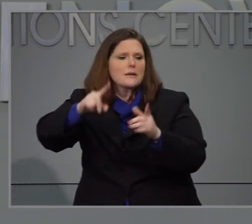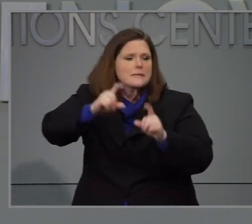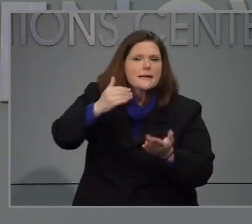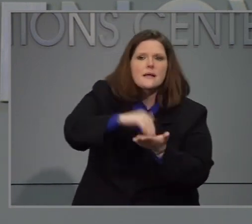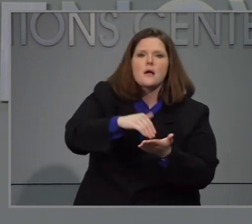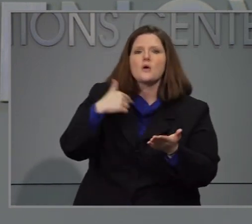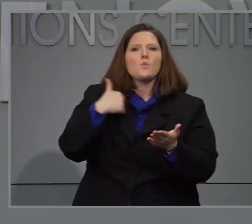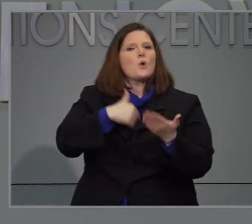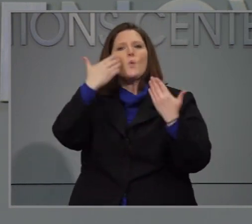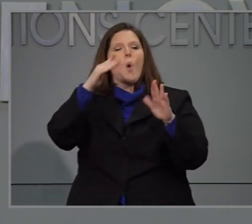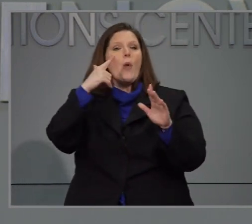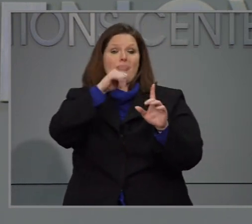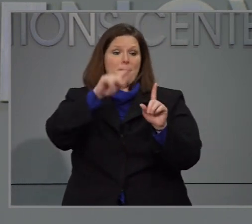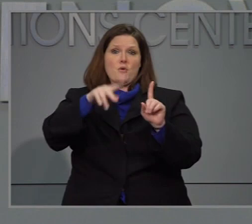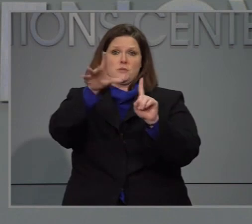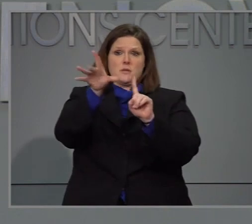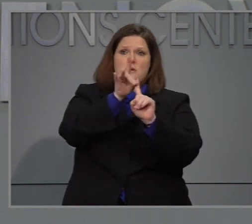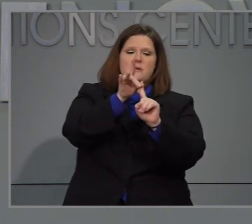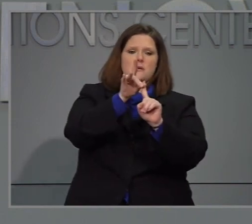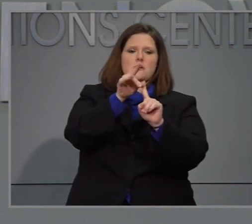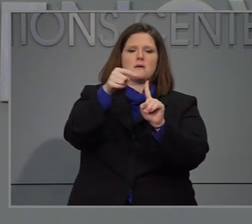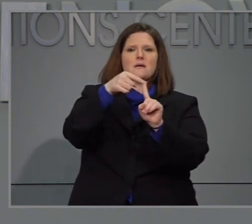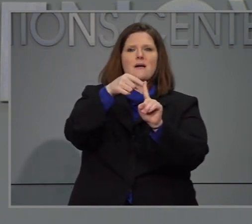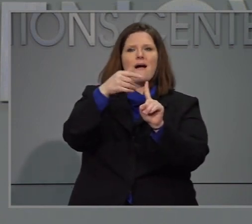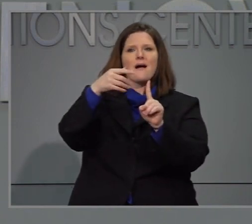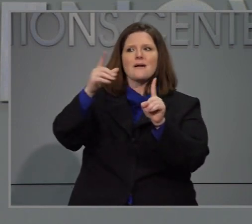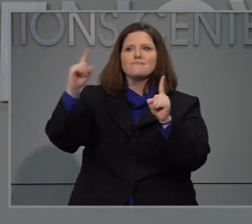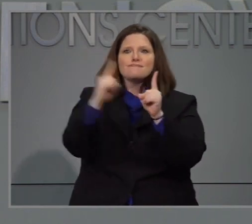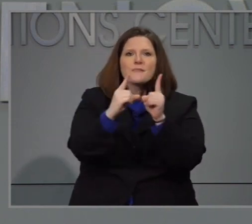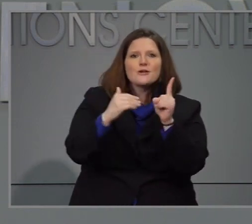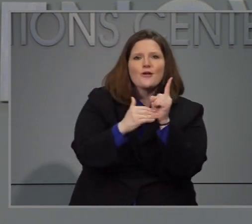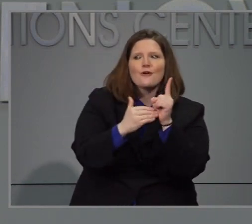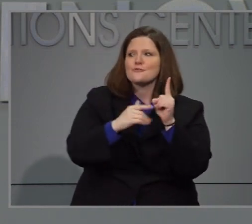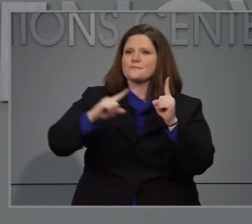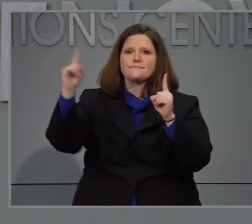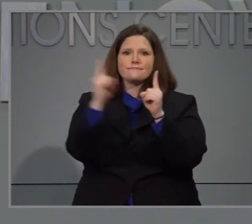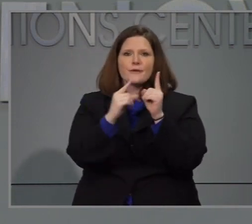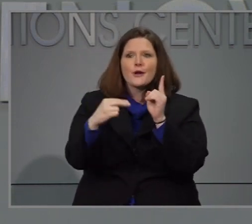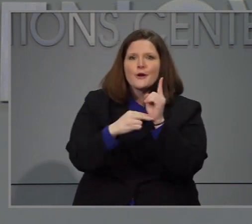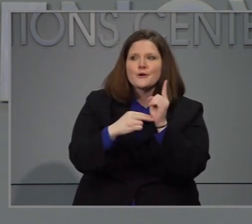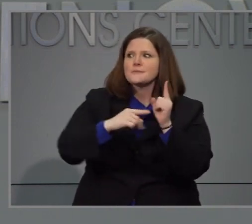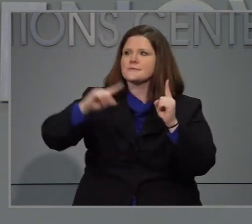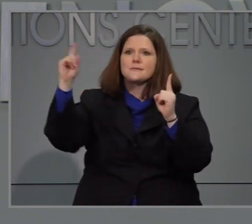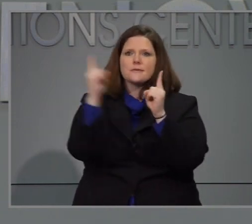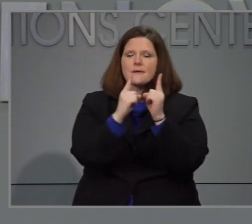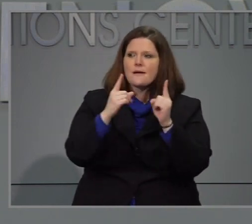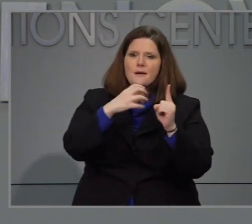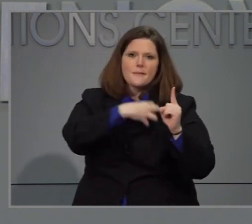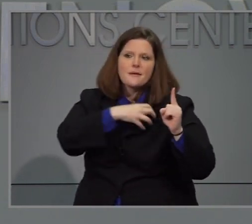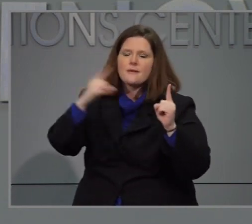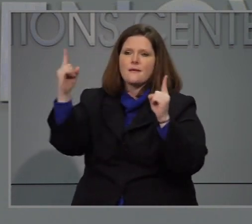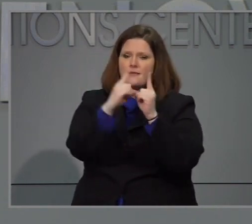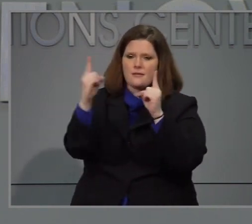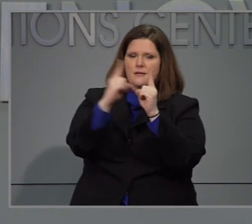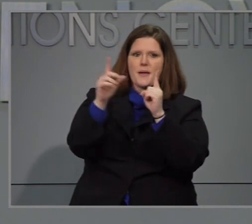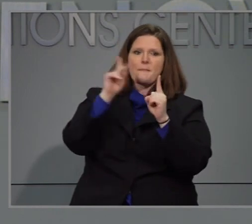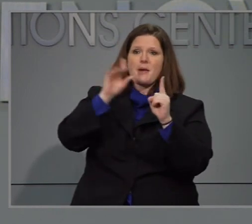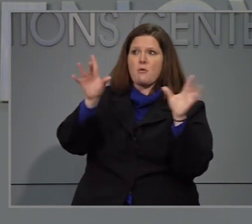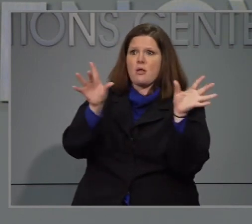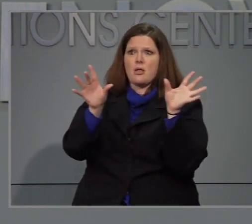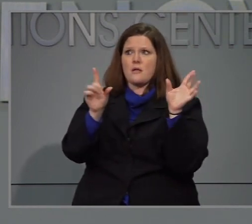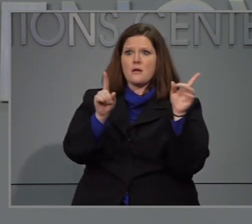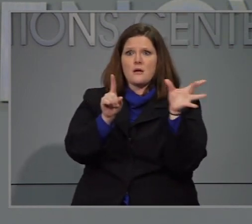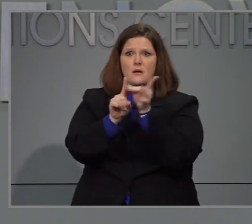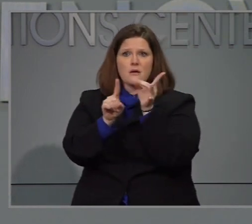tenido exposición, a todos los trabajadores en primera línea, los pacientes en hospitales. Seguimos dándole prioridad a